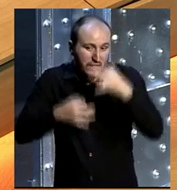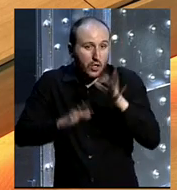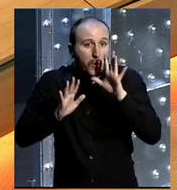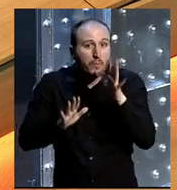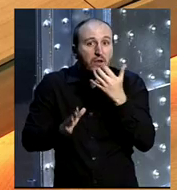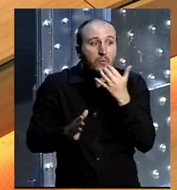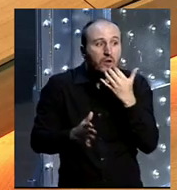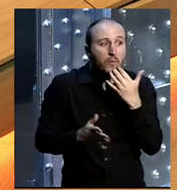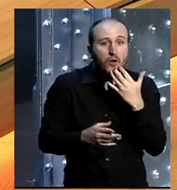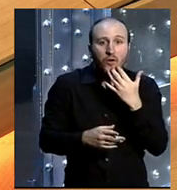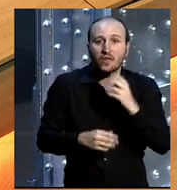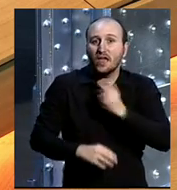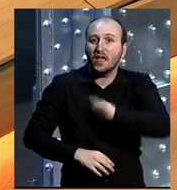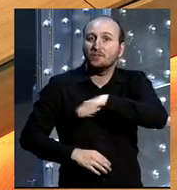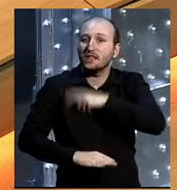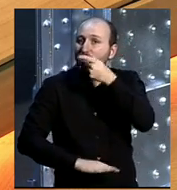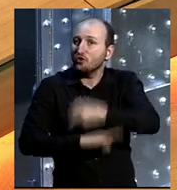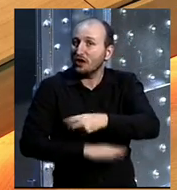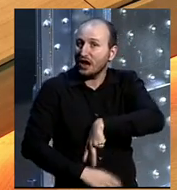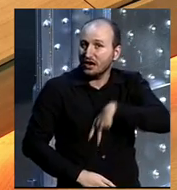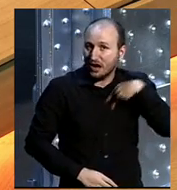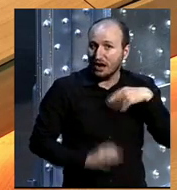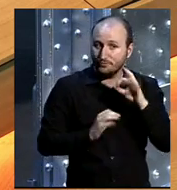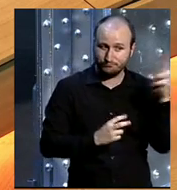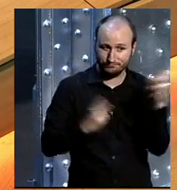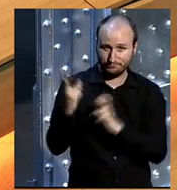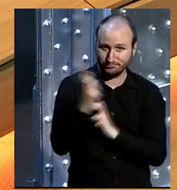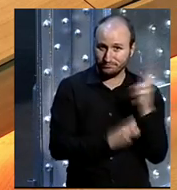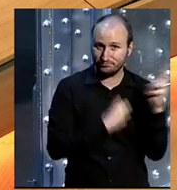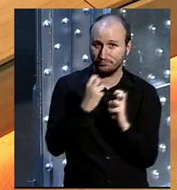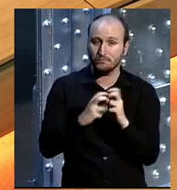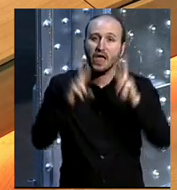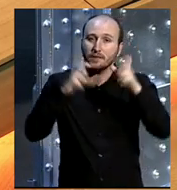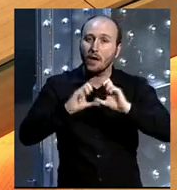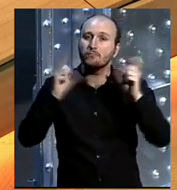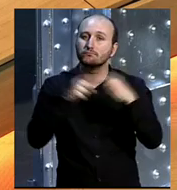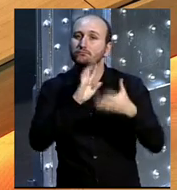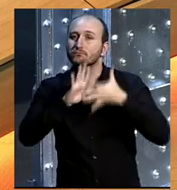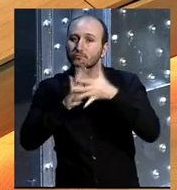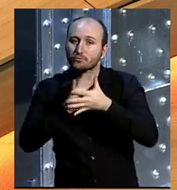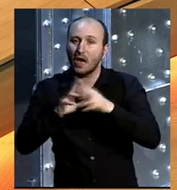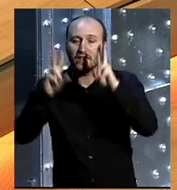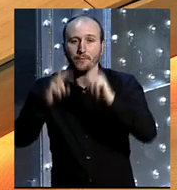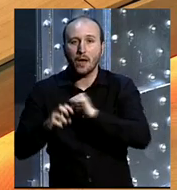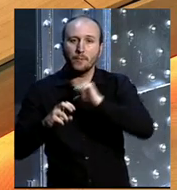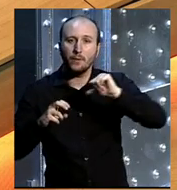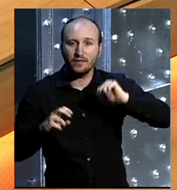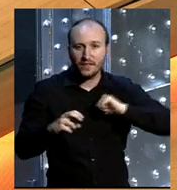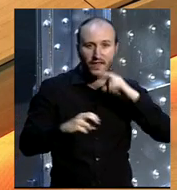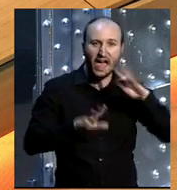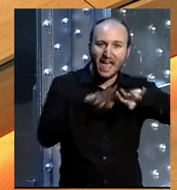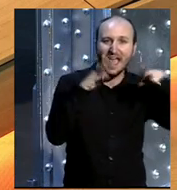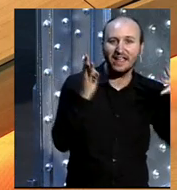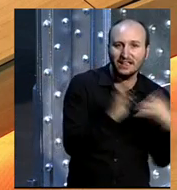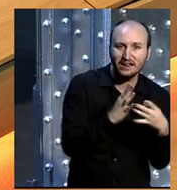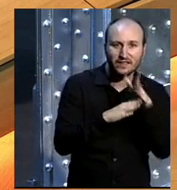fueron directores generales, Bernardo me parece que fue. Entonces se habló precisamente del problema que iba a venir con la privacidad de Internet. En aquel tiempo